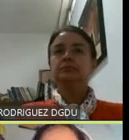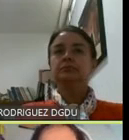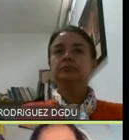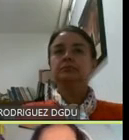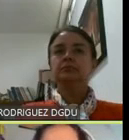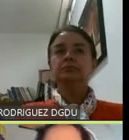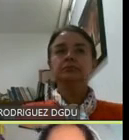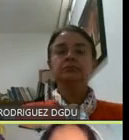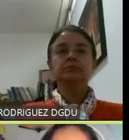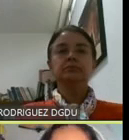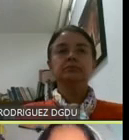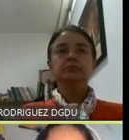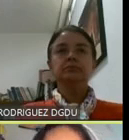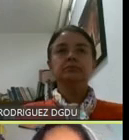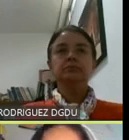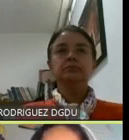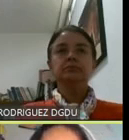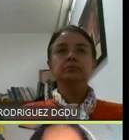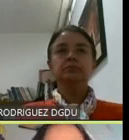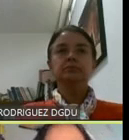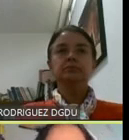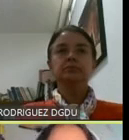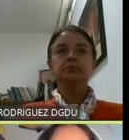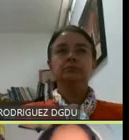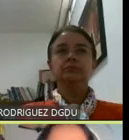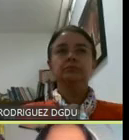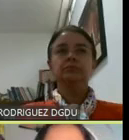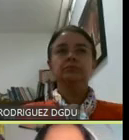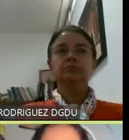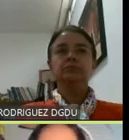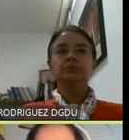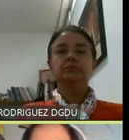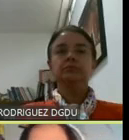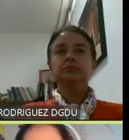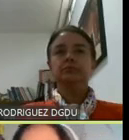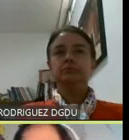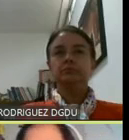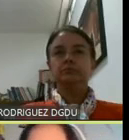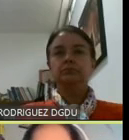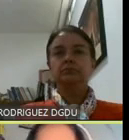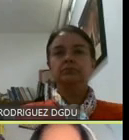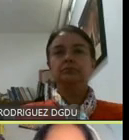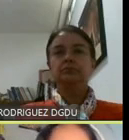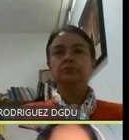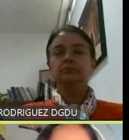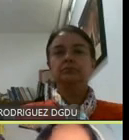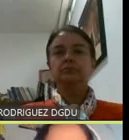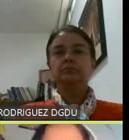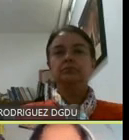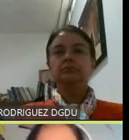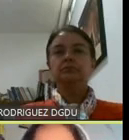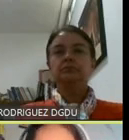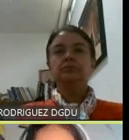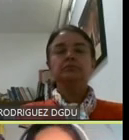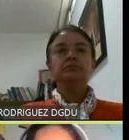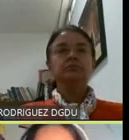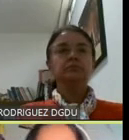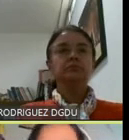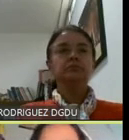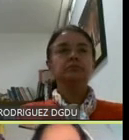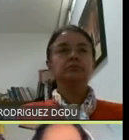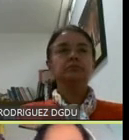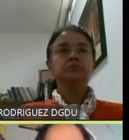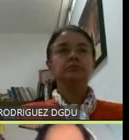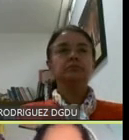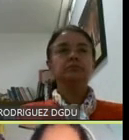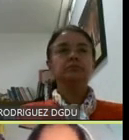Los esguinces se pueden clasificar en tres grados, el grado 1, grado 2, grado 3, dependiendo de la severidad. El grado 1 es el más leve,